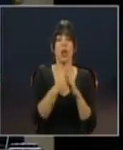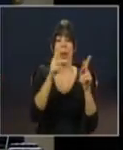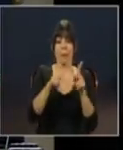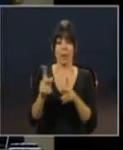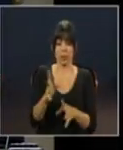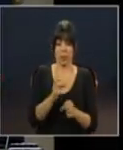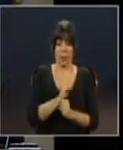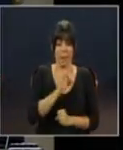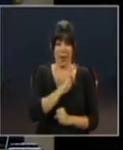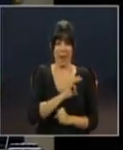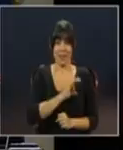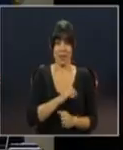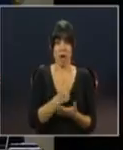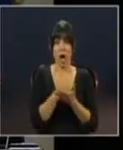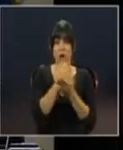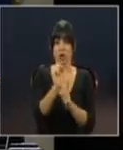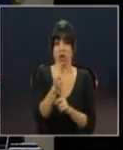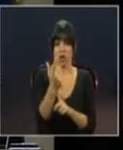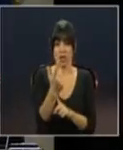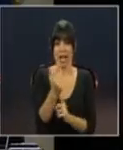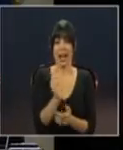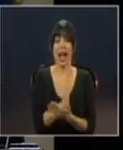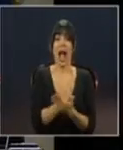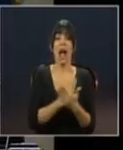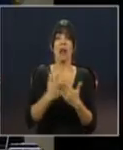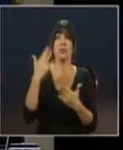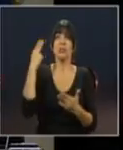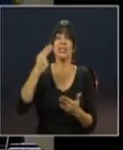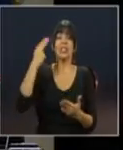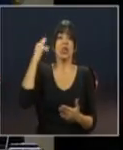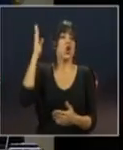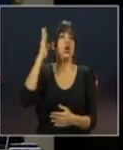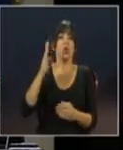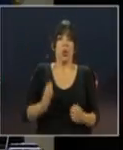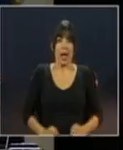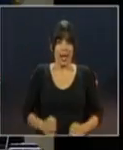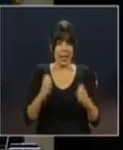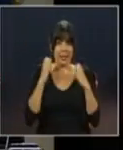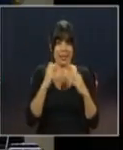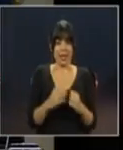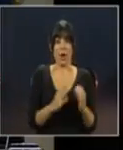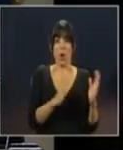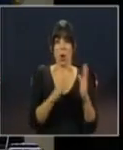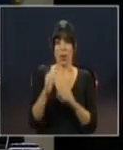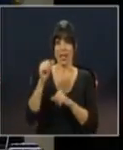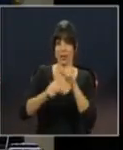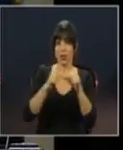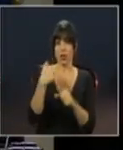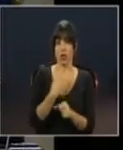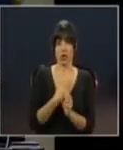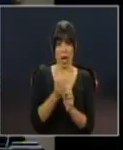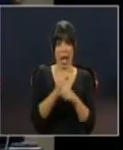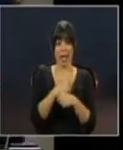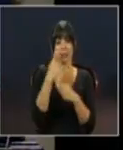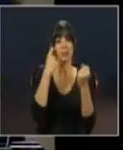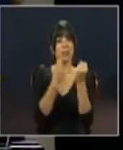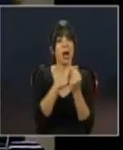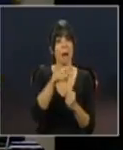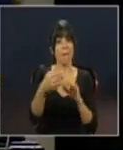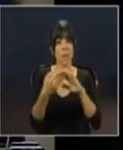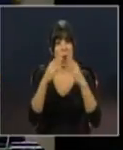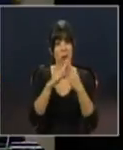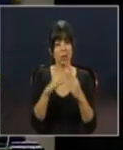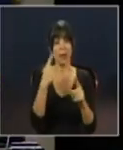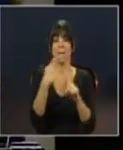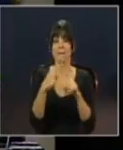beneficiarias de ayudas sociales, algo que en nuestra historia nunca había existido y que ordena el esfuerzo que hacemos por estas poblaciones y lo